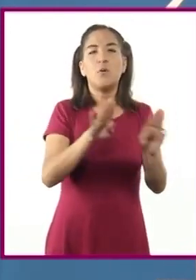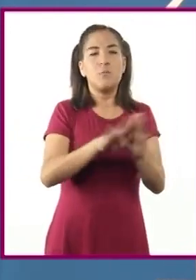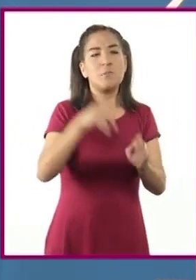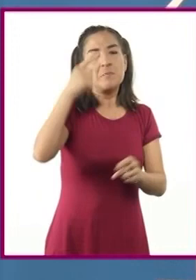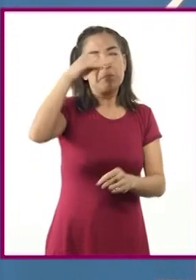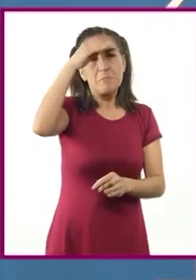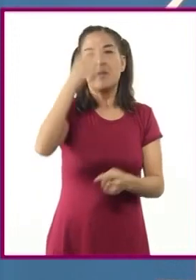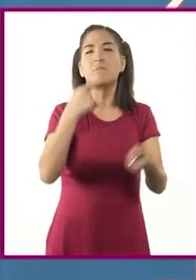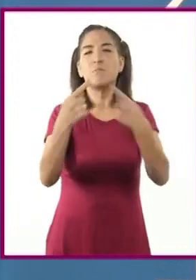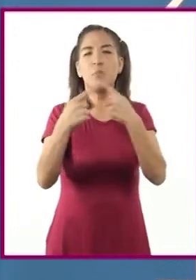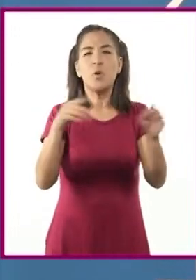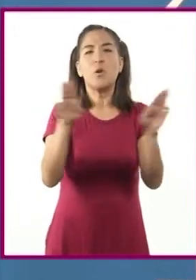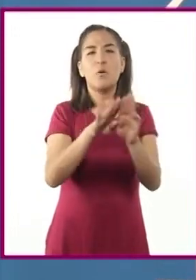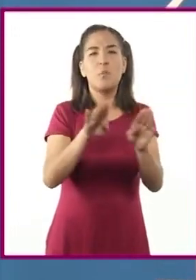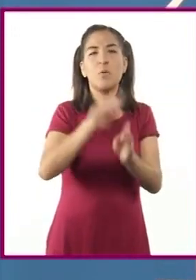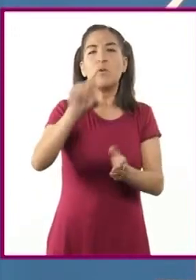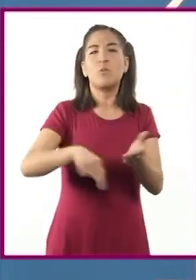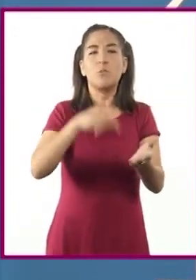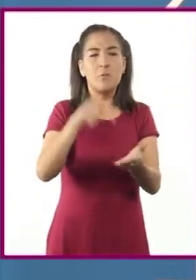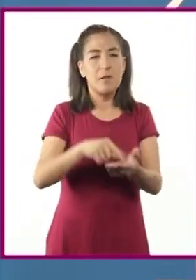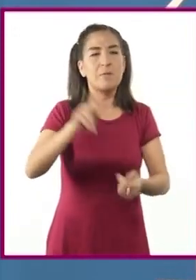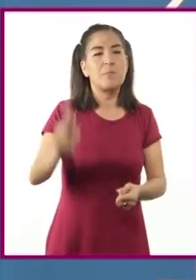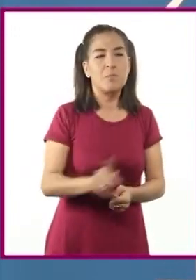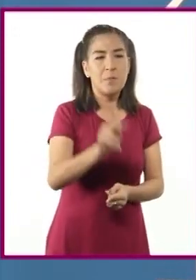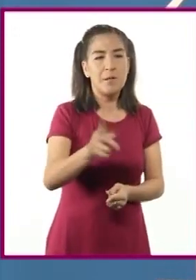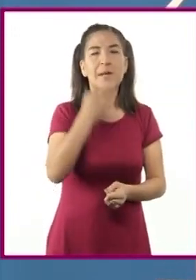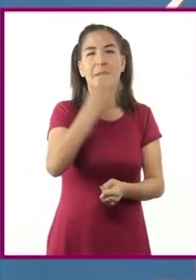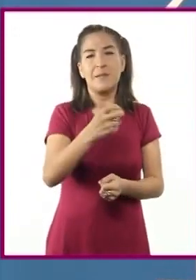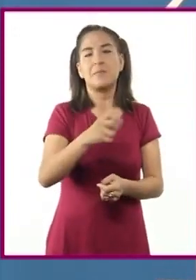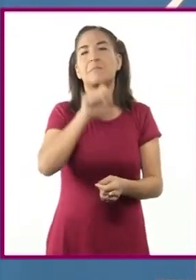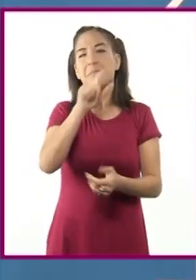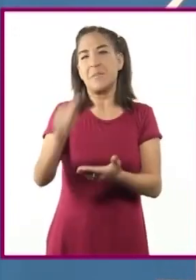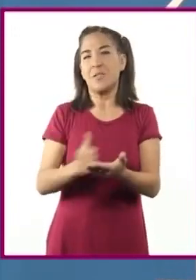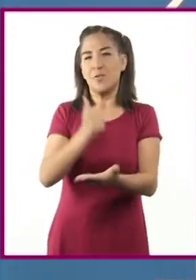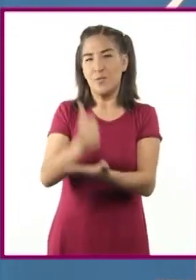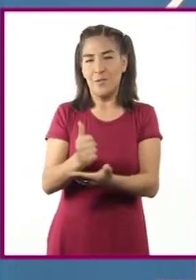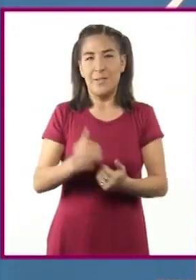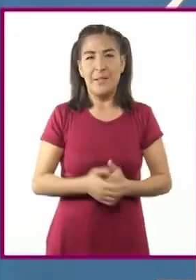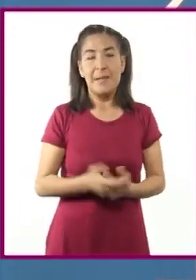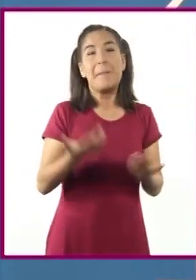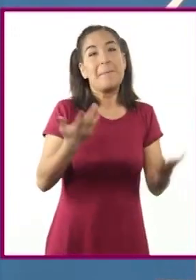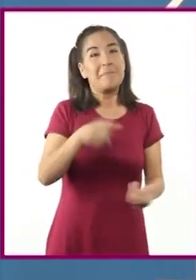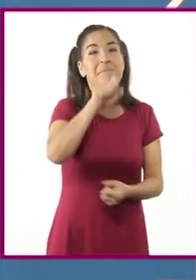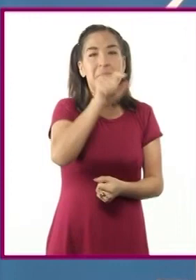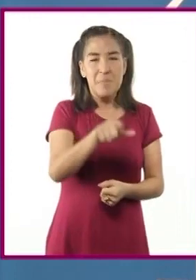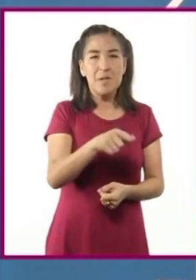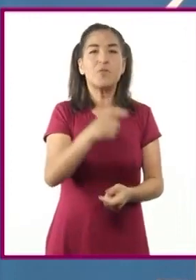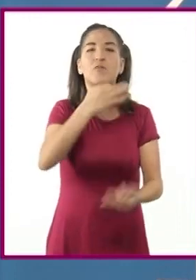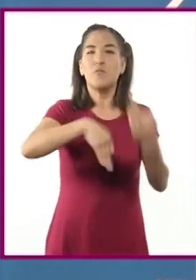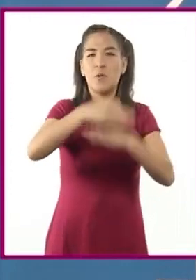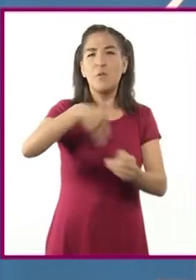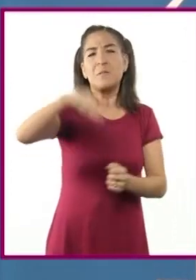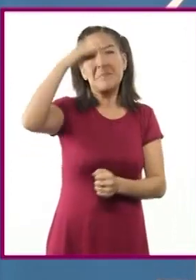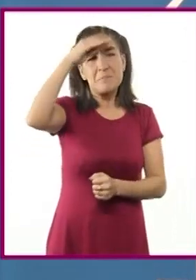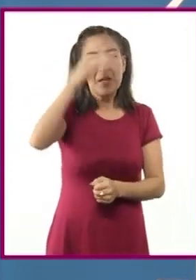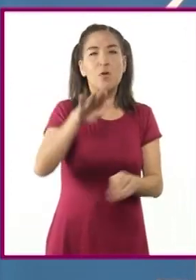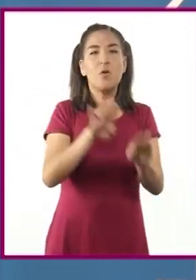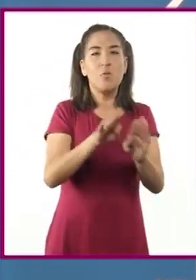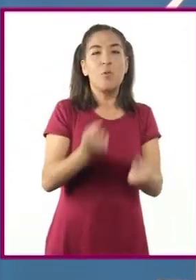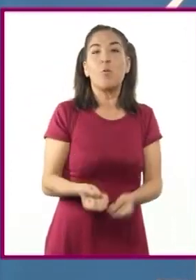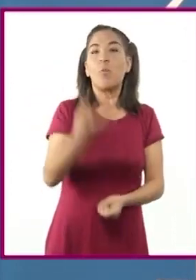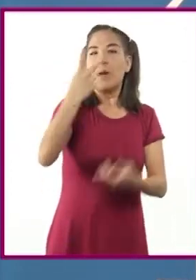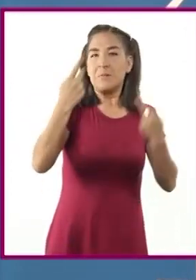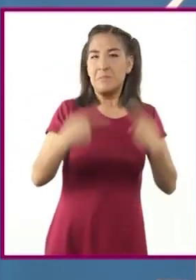criterios para delimitar los espacios rurales de los urbanos. Sin embargo, todos consideran el número de